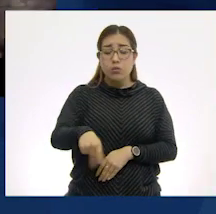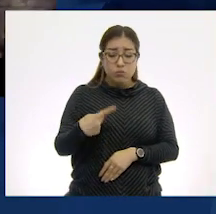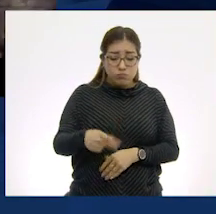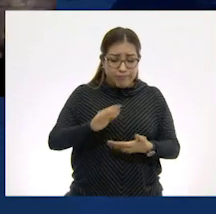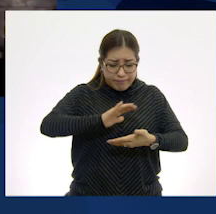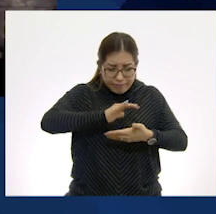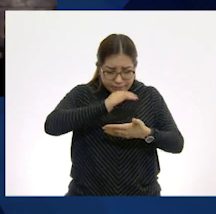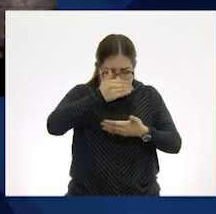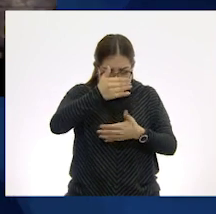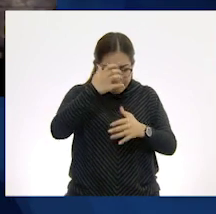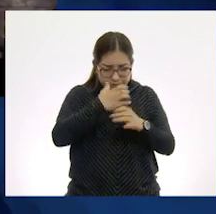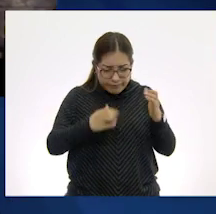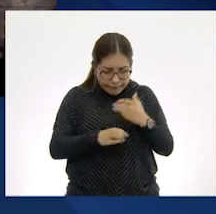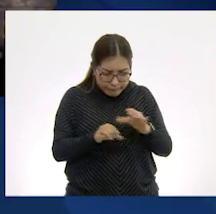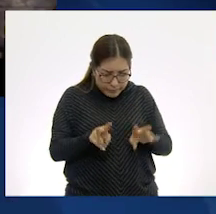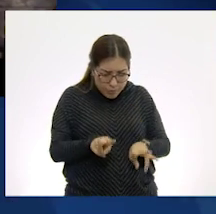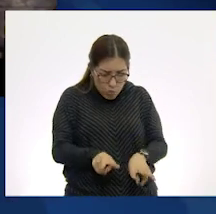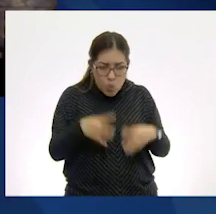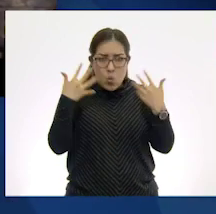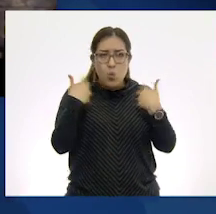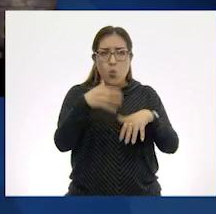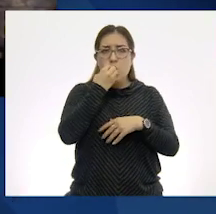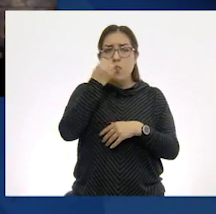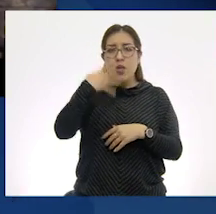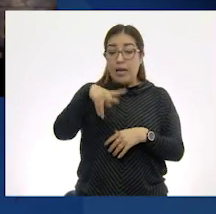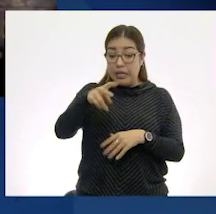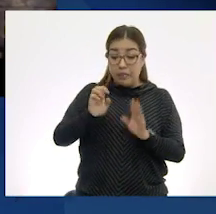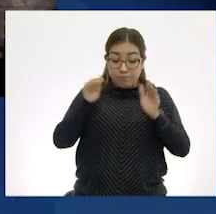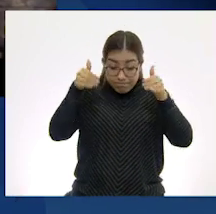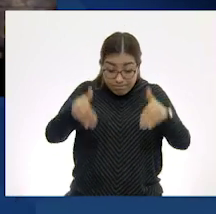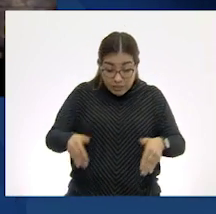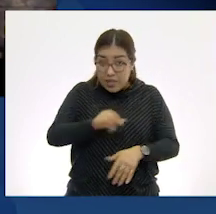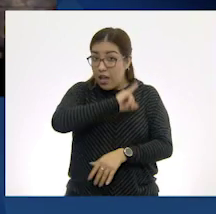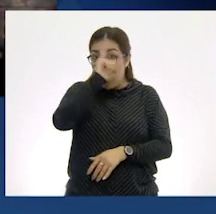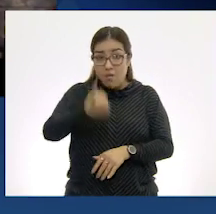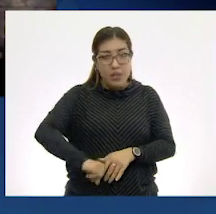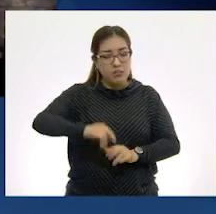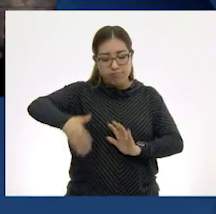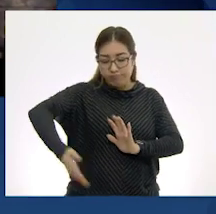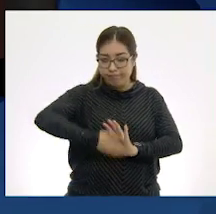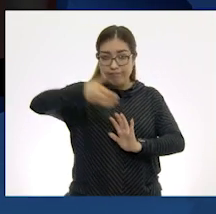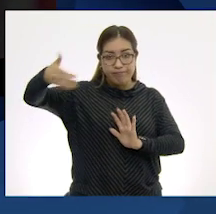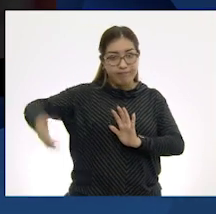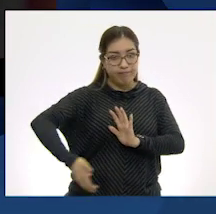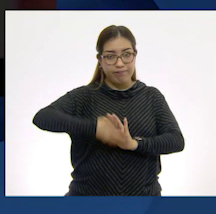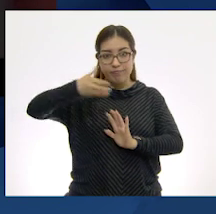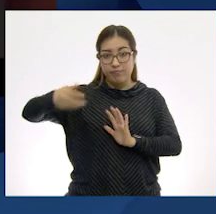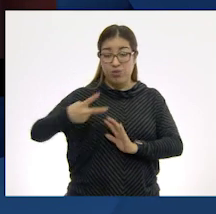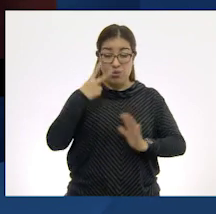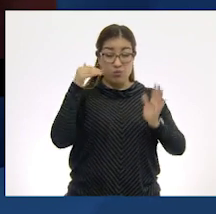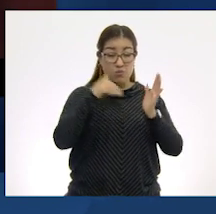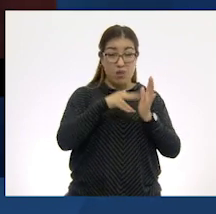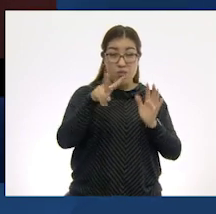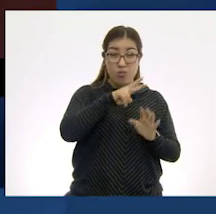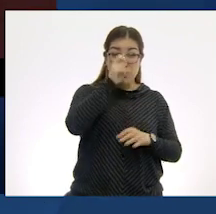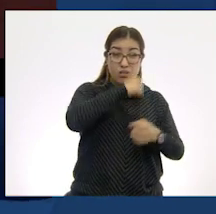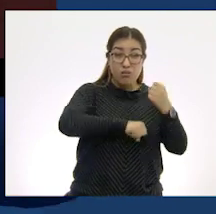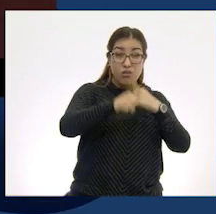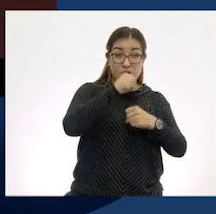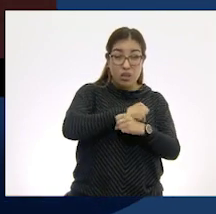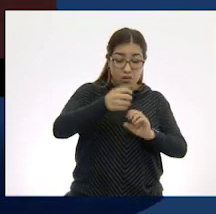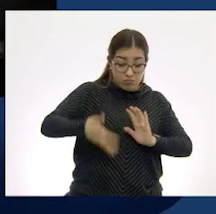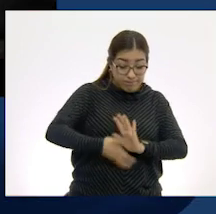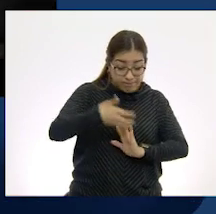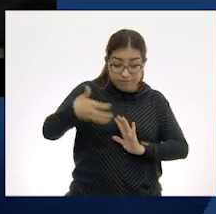no han sido vistos por la humanidad, ya que la tumba no ha sido excavada a más de 2.200 años de su construcción en el siglo III